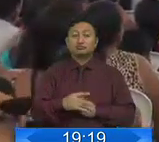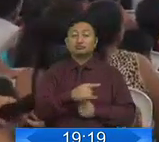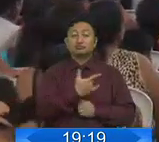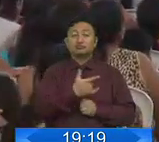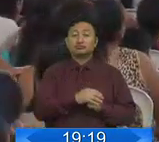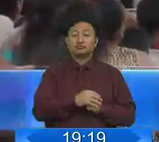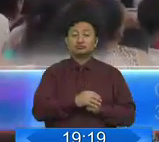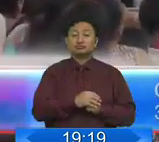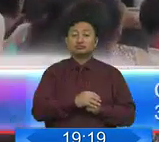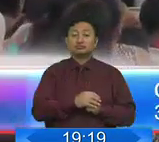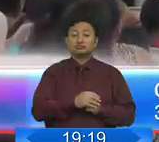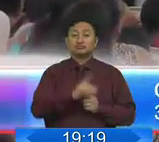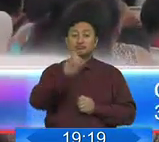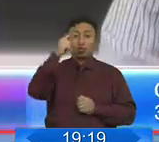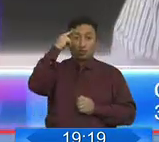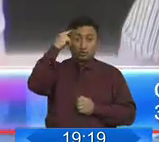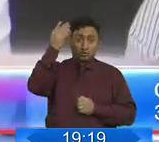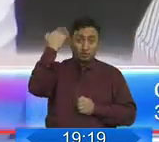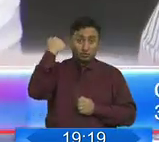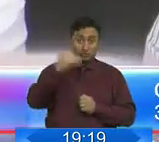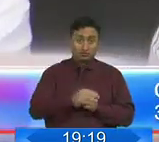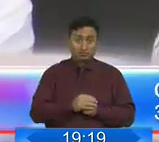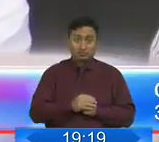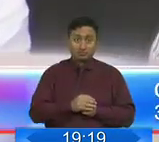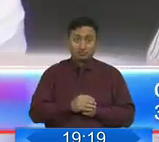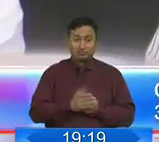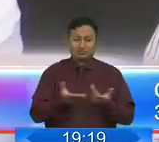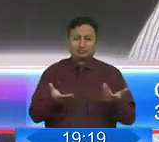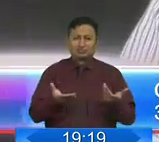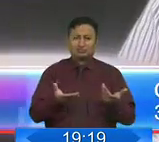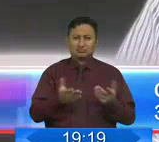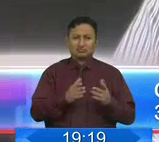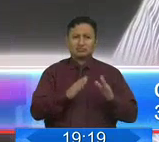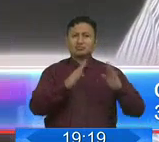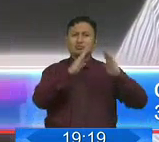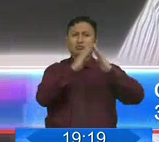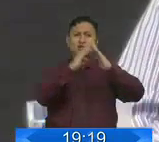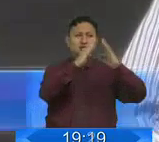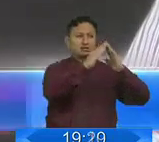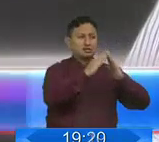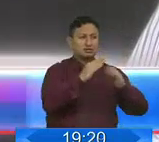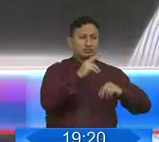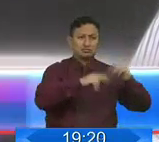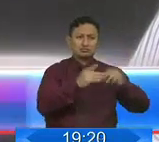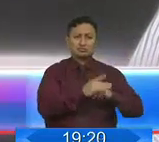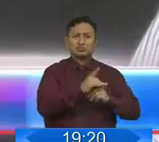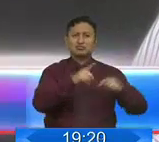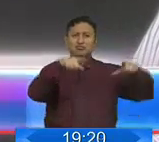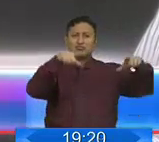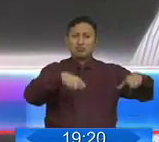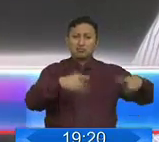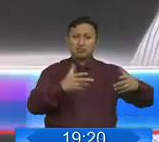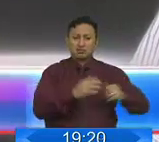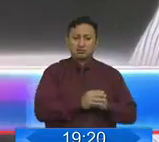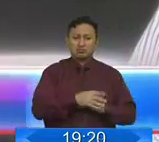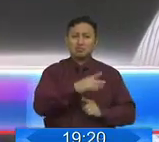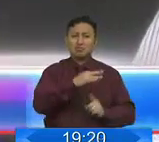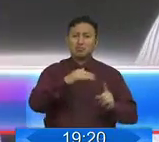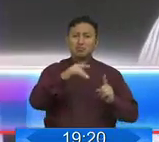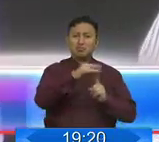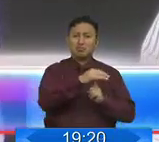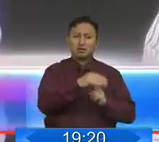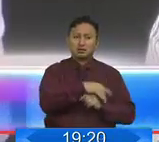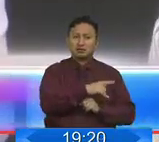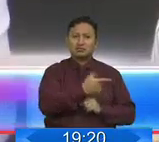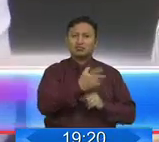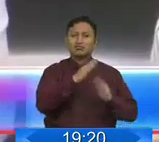críticas hacia el gobierno anterior. ¿Cómo puede construirse una urbanización sin una cancha, sin un parque, sin una